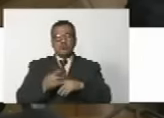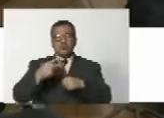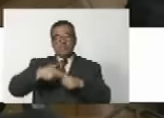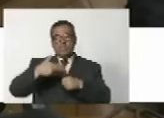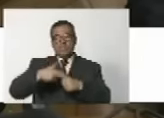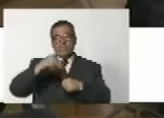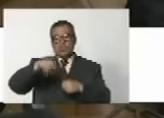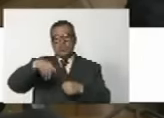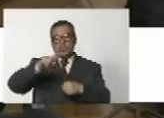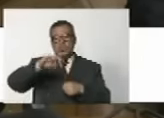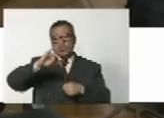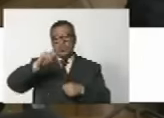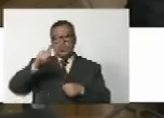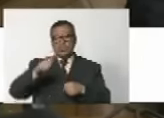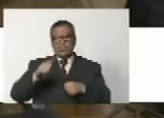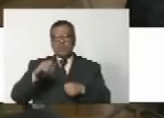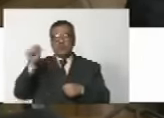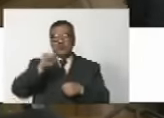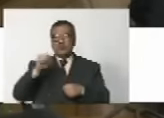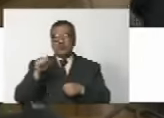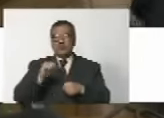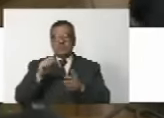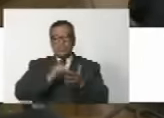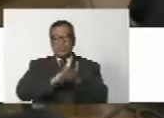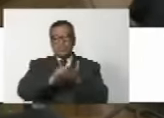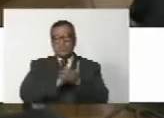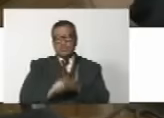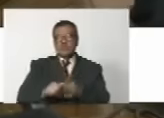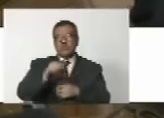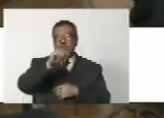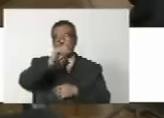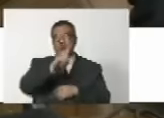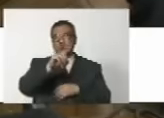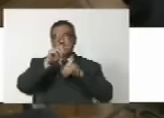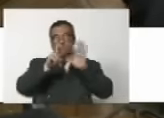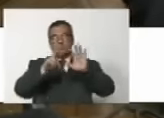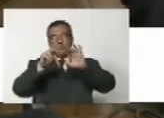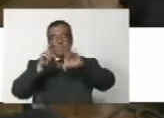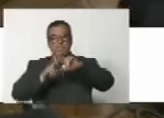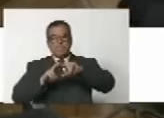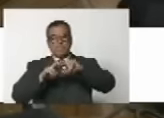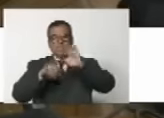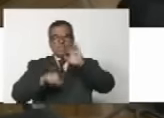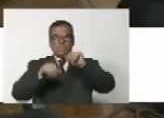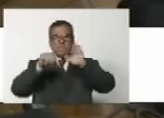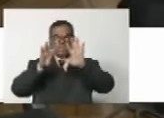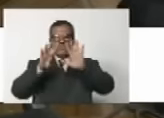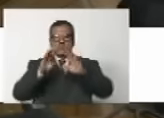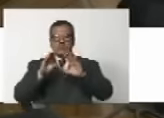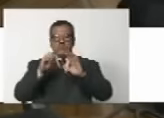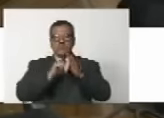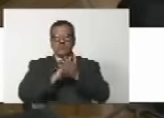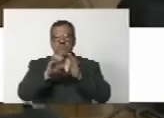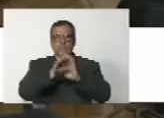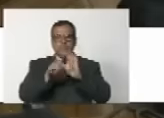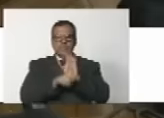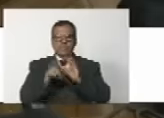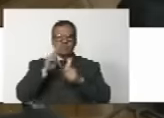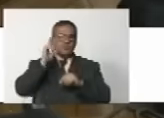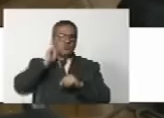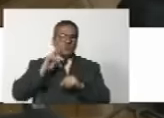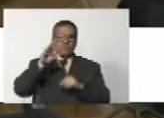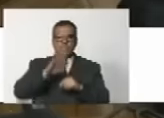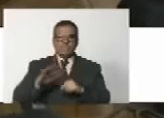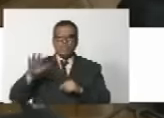Petroquiriquiri, Sociedad Anónima, de conformidad con lo consagrado en el artículo 187, numeral 9, de la Constitución de la